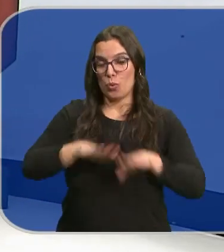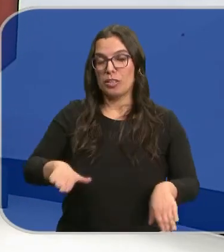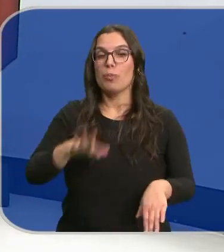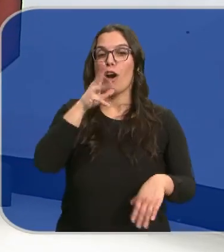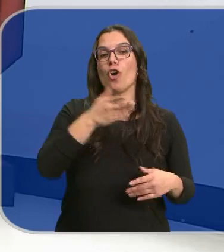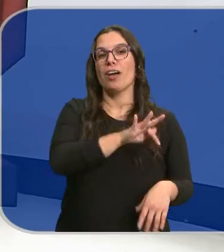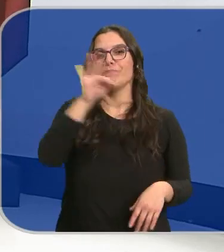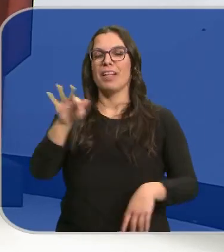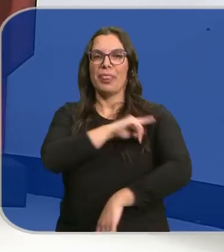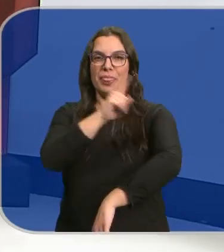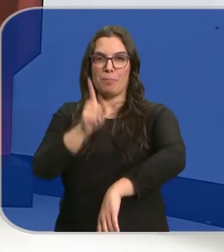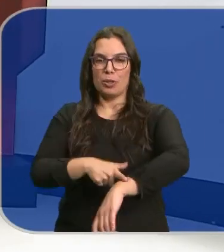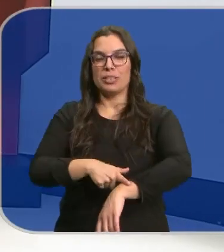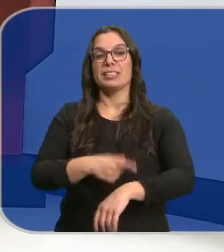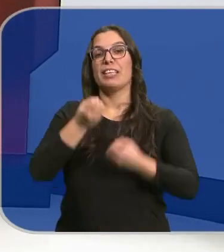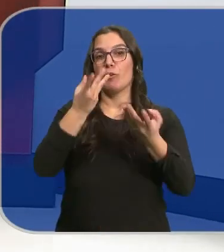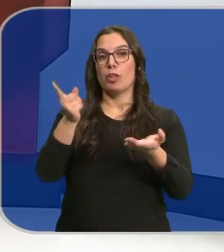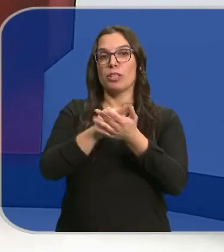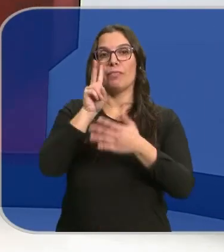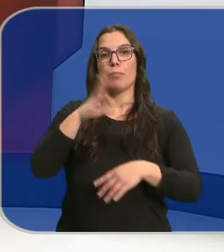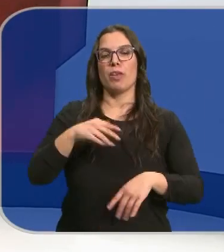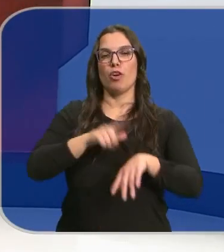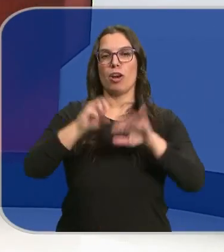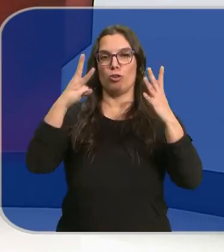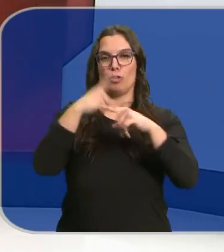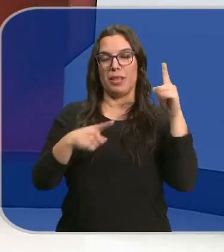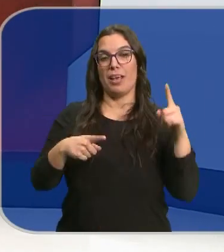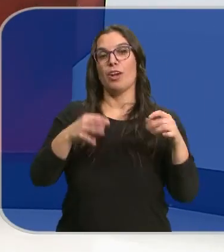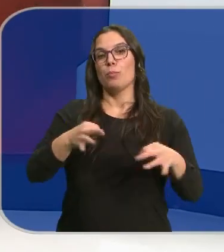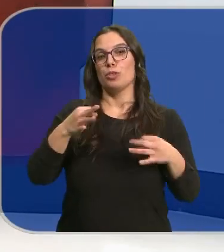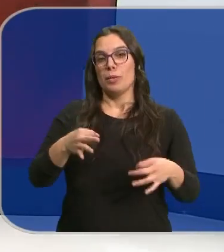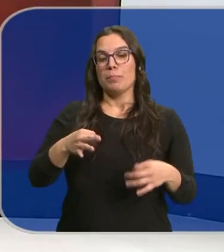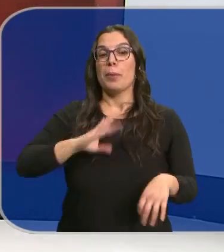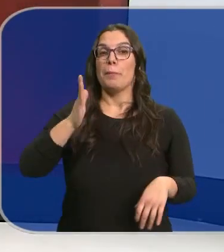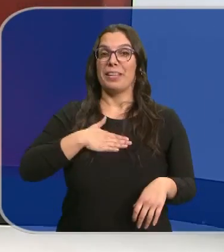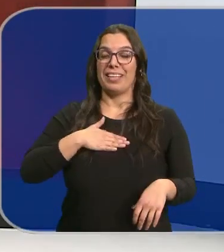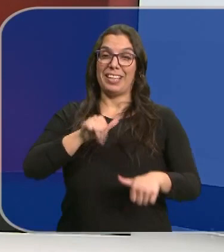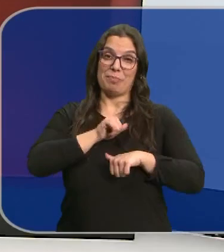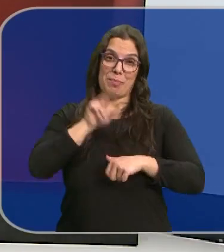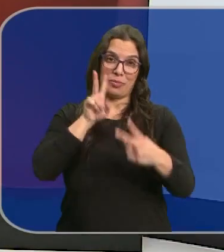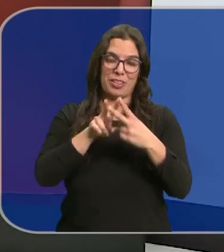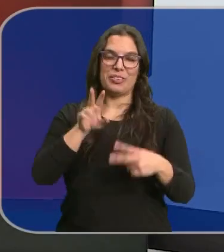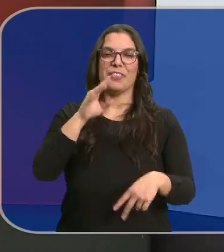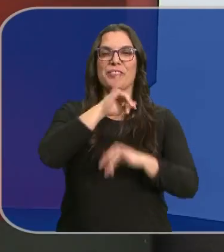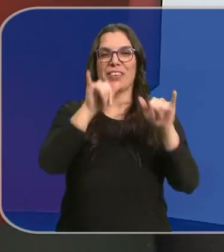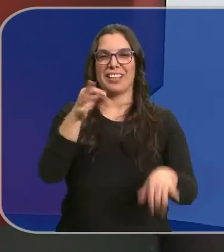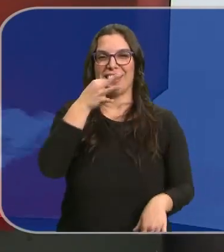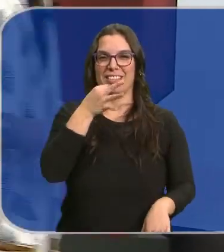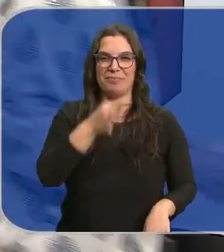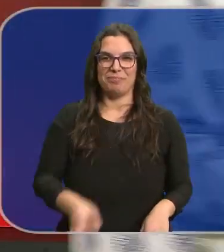vamos. Les dejamos ahora con los deportes. La información regresa a las 8:30 y les esperamos, como siempre, aquí mañana. Feliz tarde.